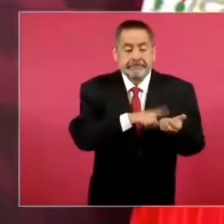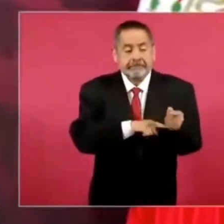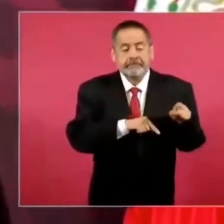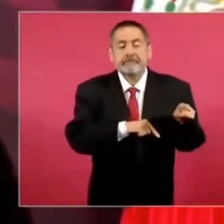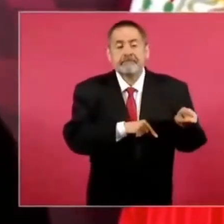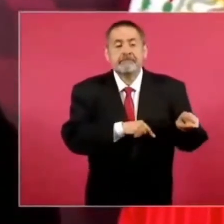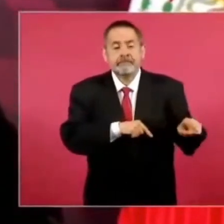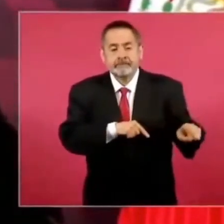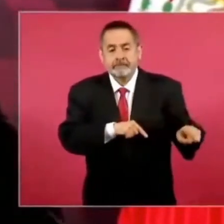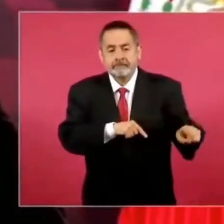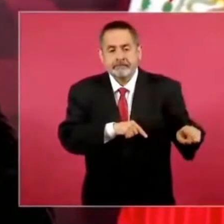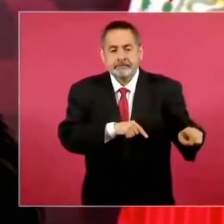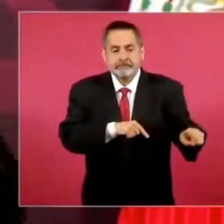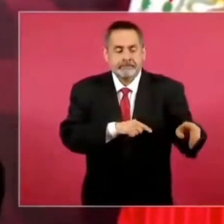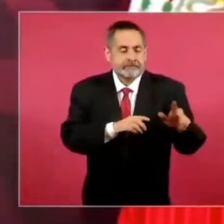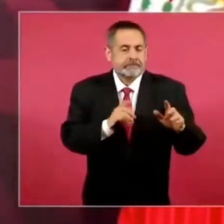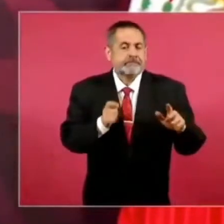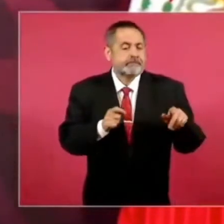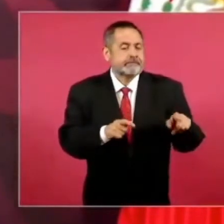en política,